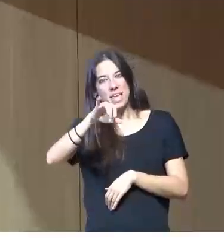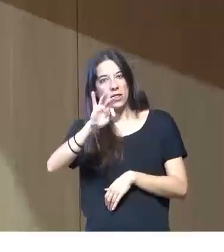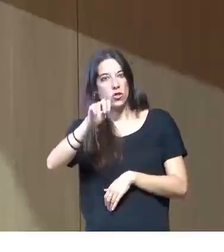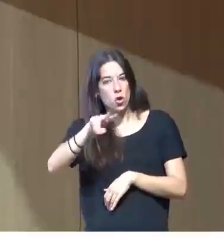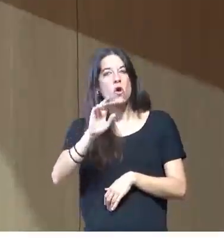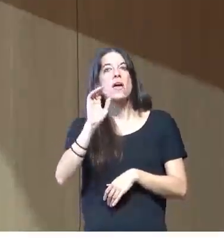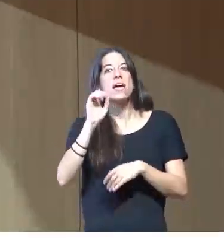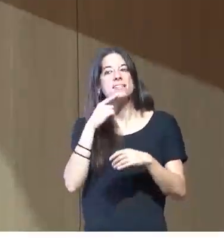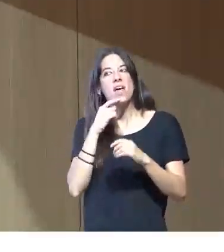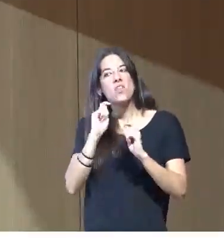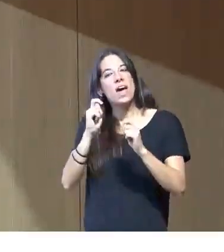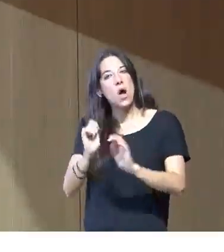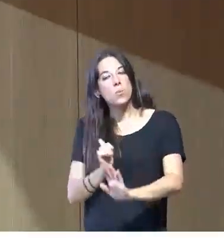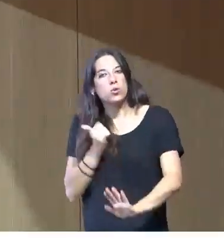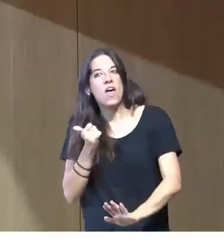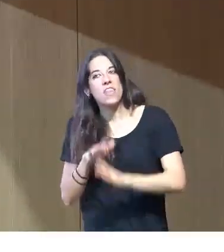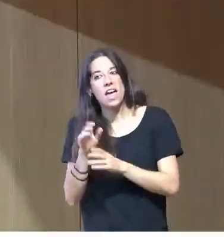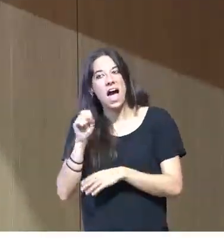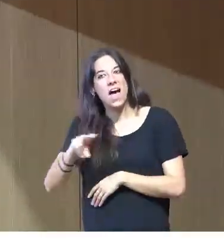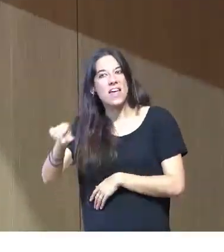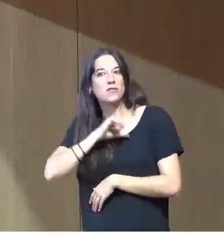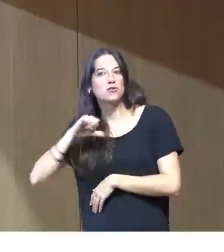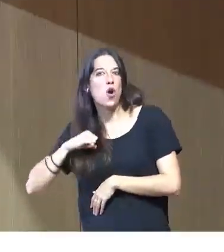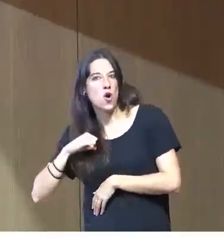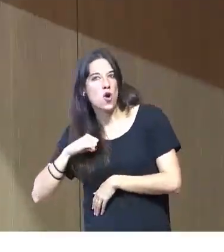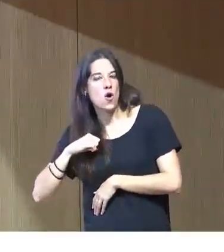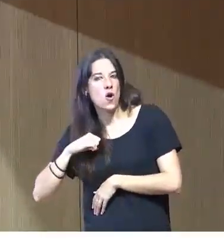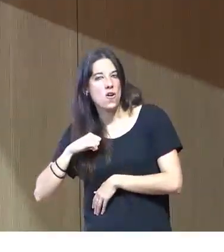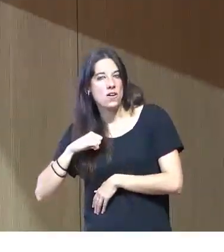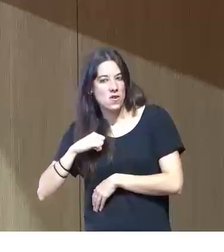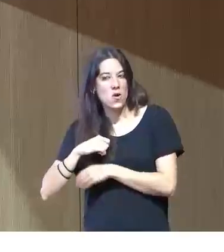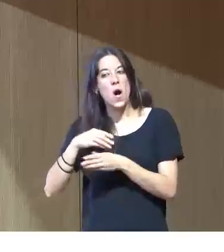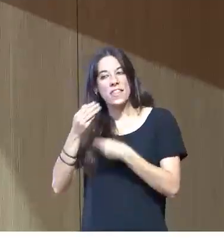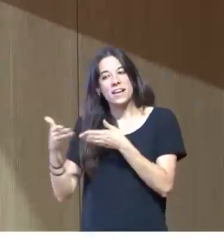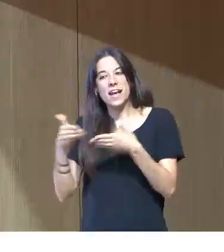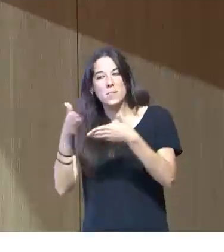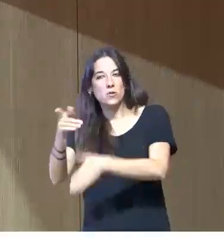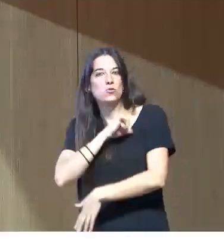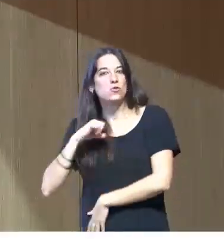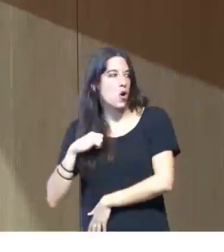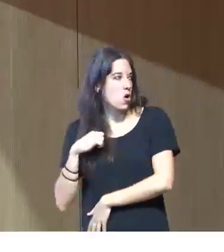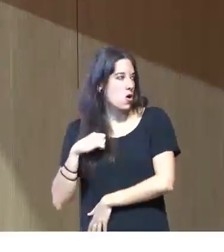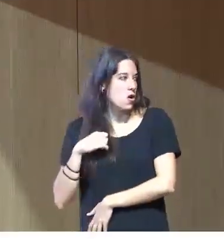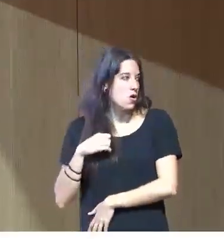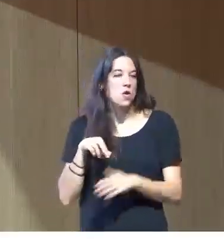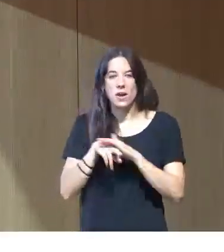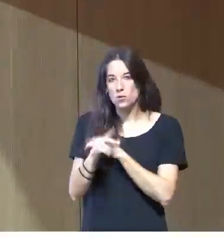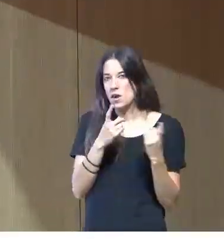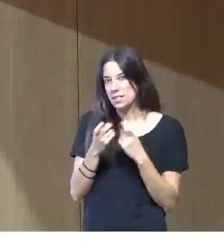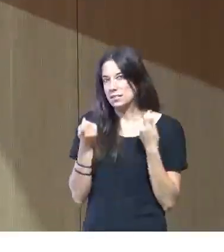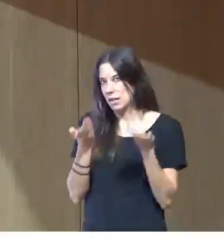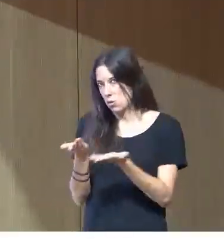y creo que ese es un término que nos puede venir muy bien para para el futuro no utilizar o sea tener encaminamientos